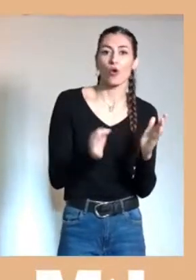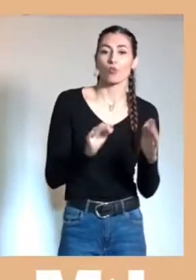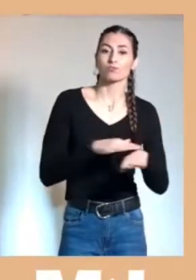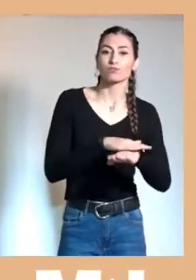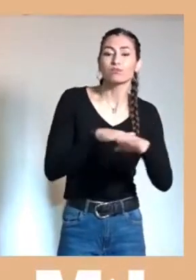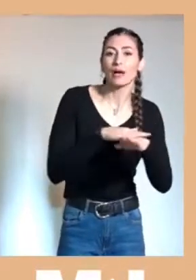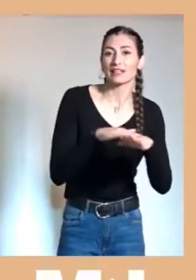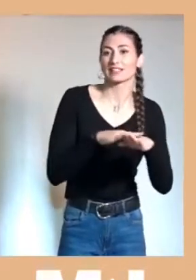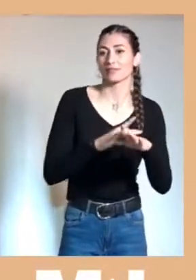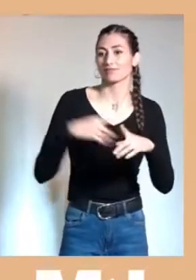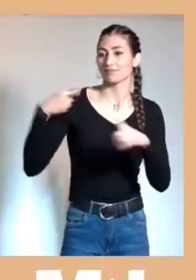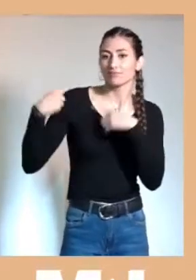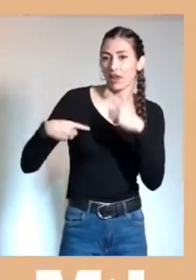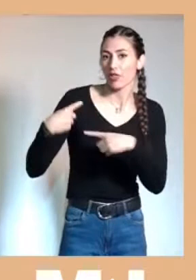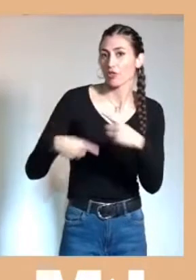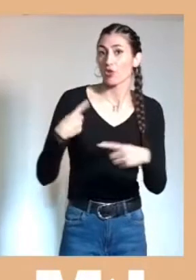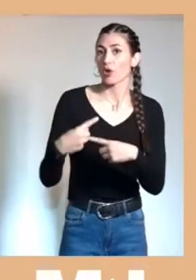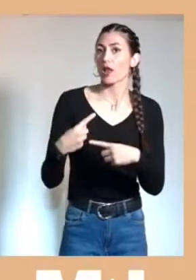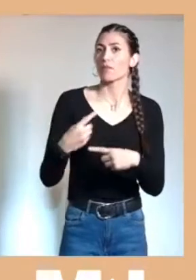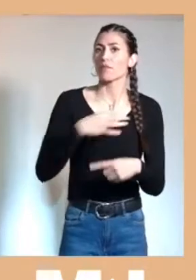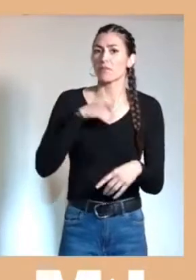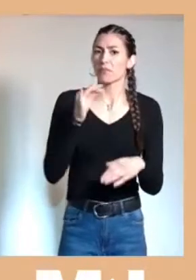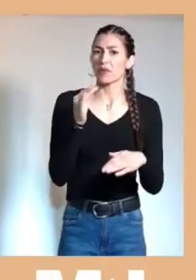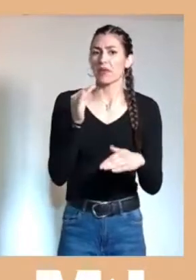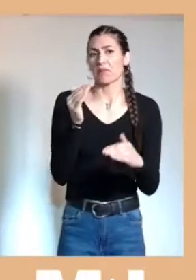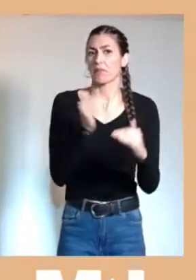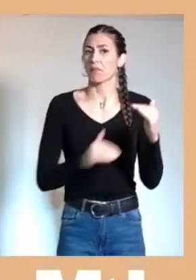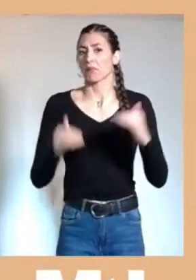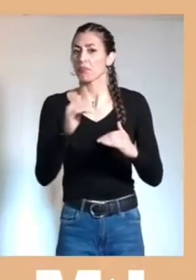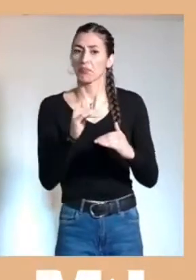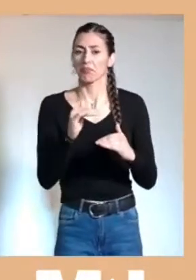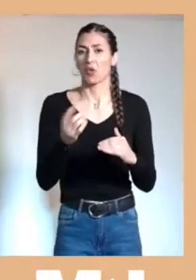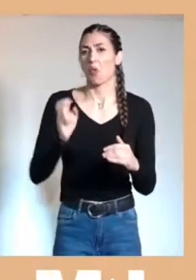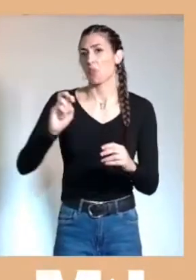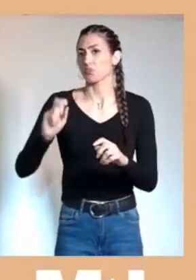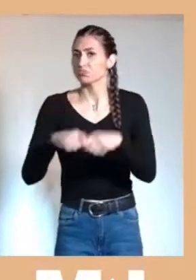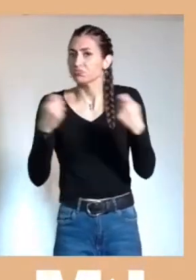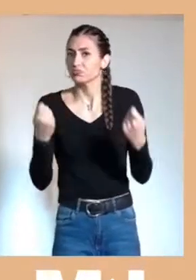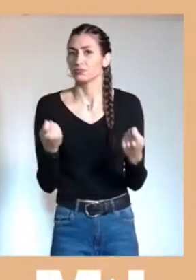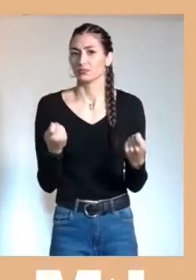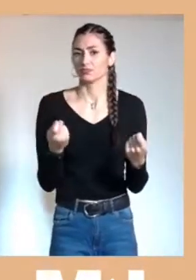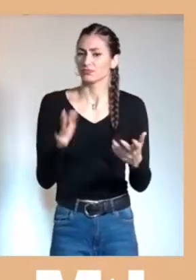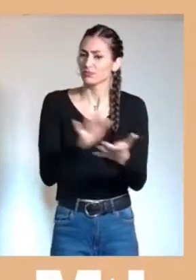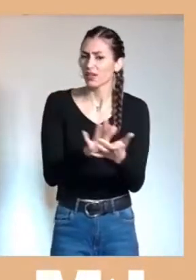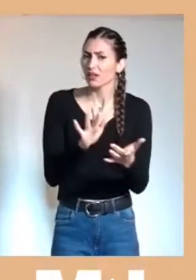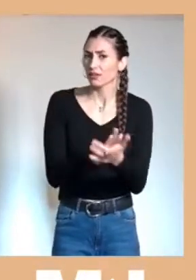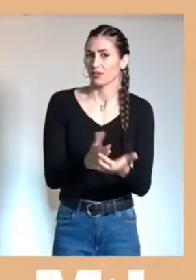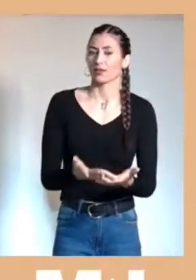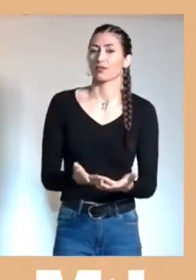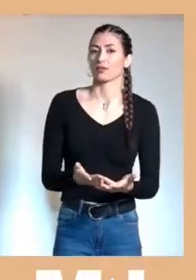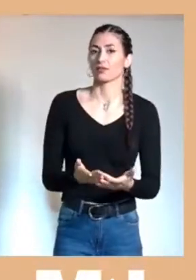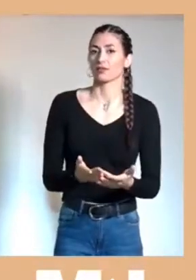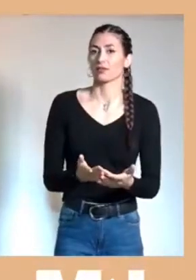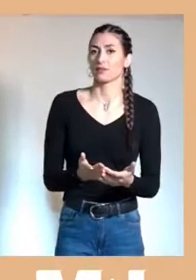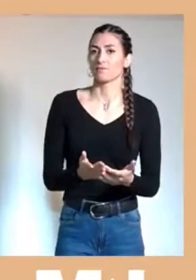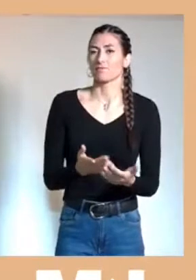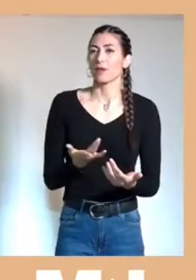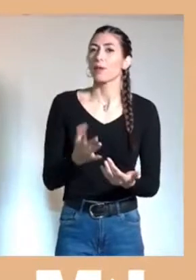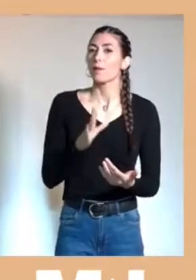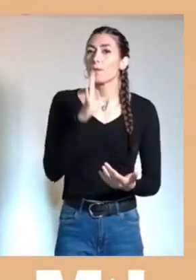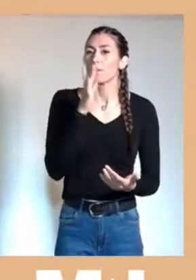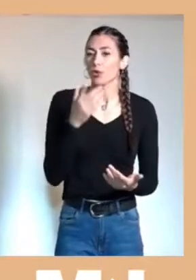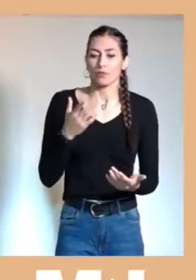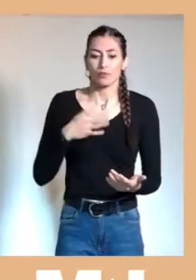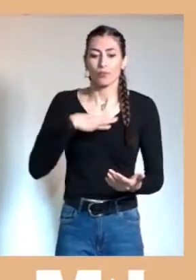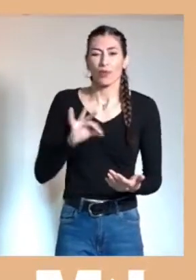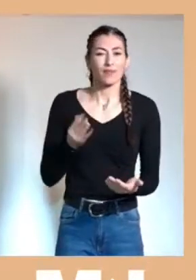impuestos nos los podemos saltar los y las afiliadas con total tranquilidad. Quiere decir, podemos hacer cualquier tipo de